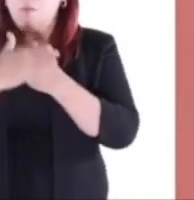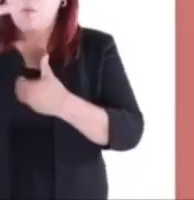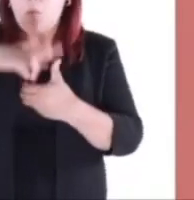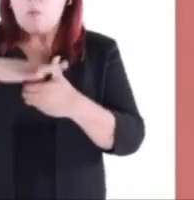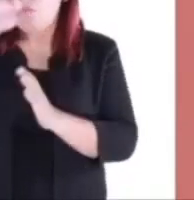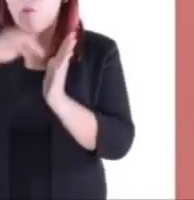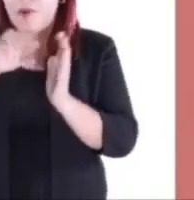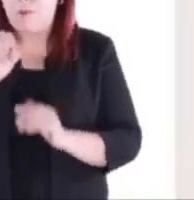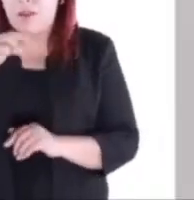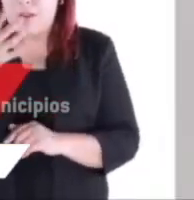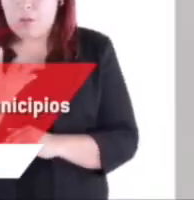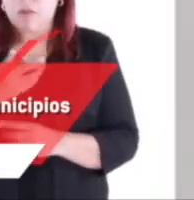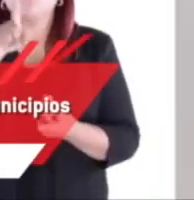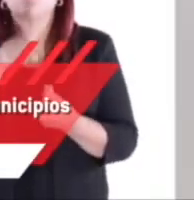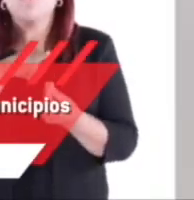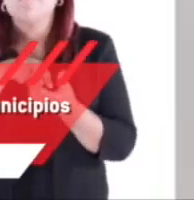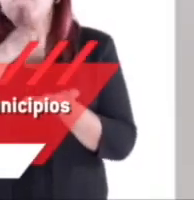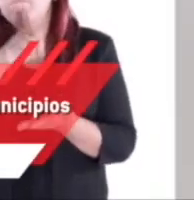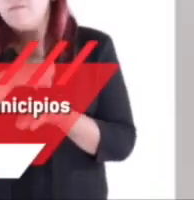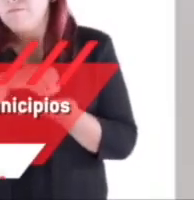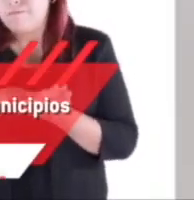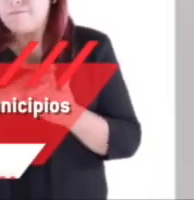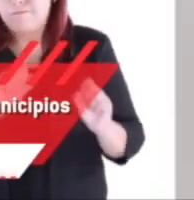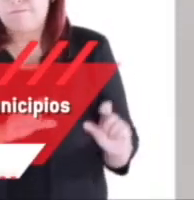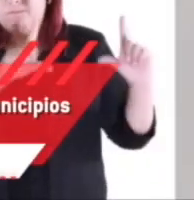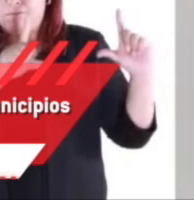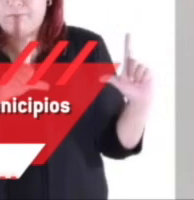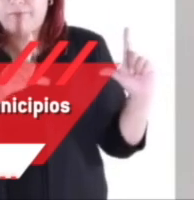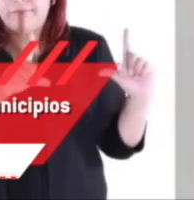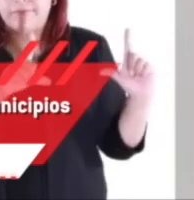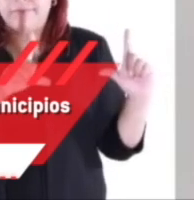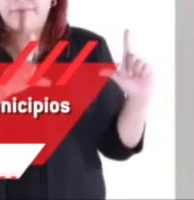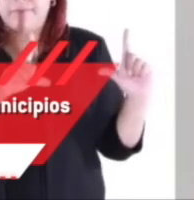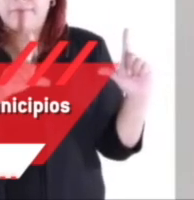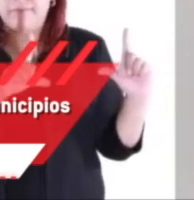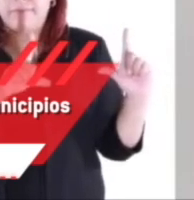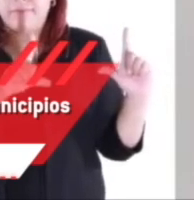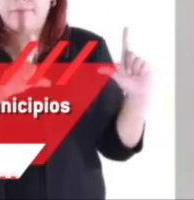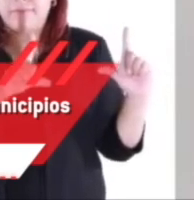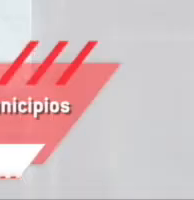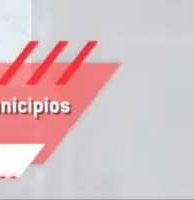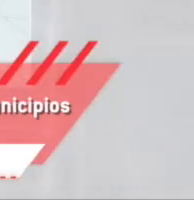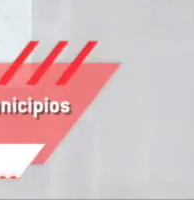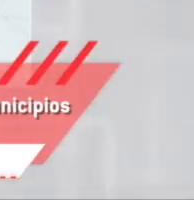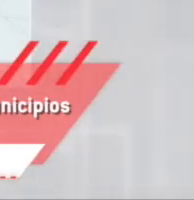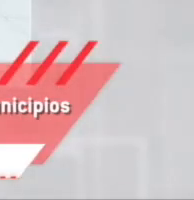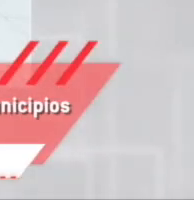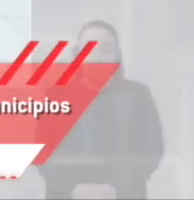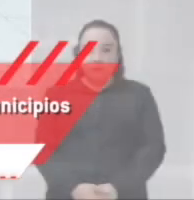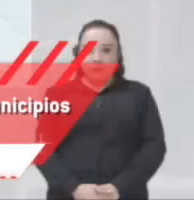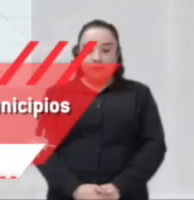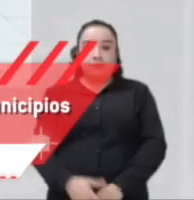el tribunal electoral del Estado de Hidalgo rechazó la propuesta del instituto estatal electoral de Hidalgo para que 20 municipios de la